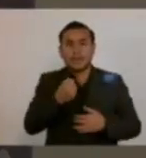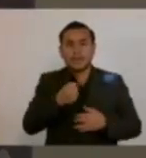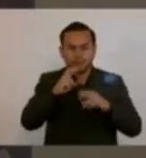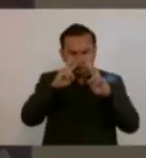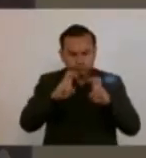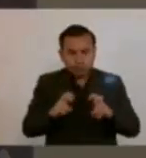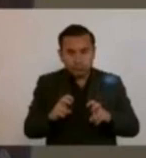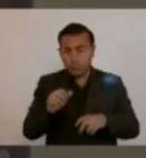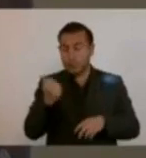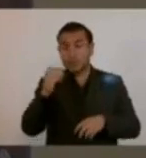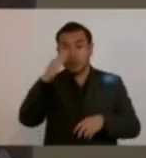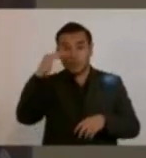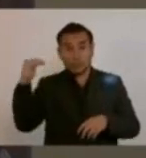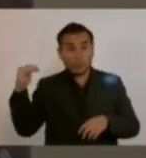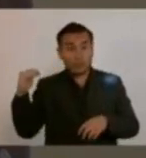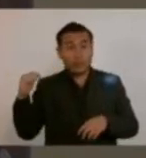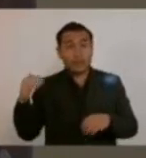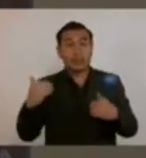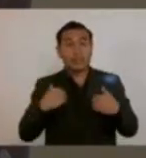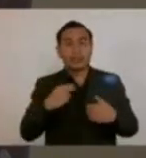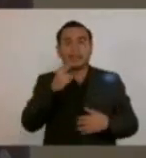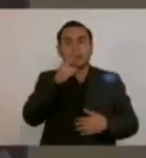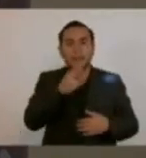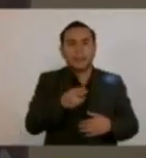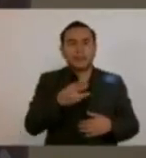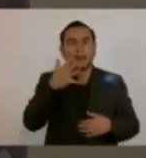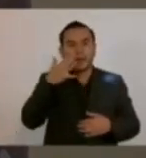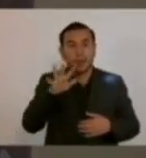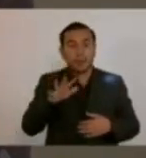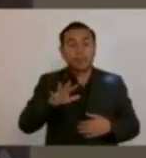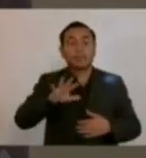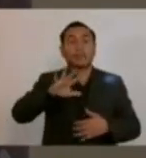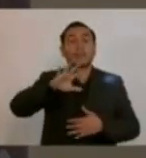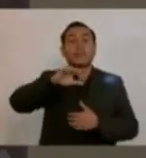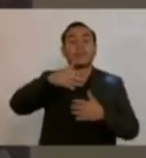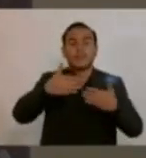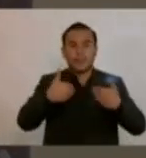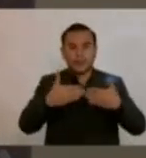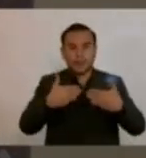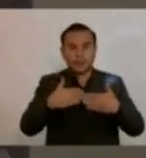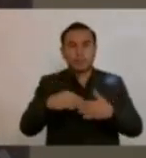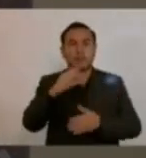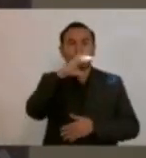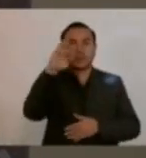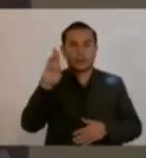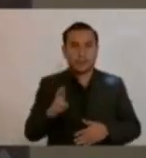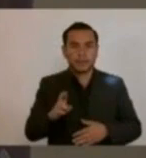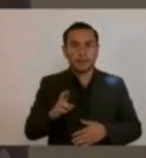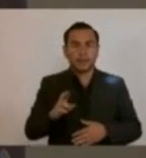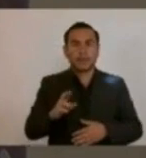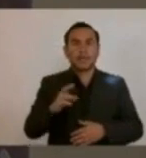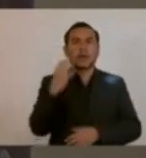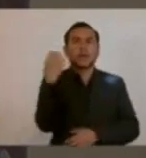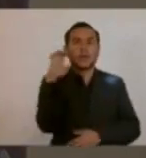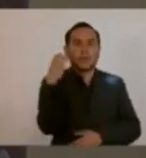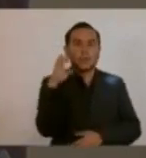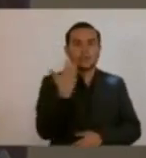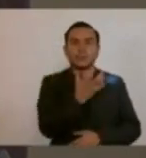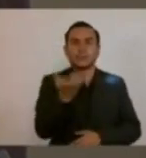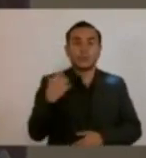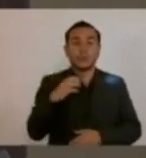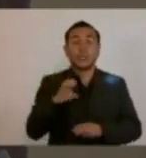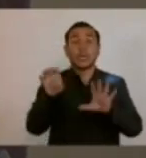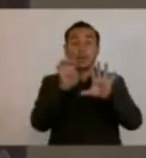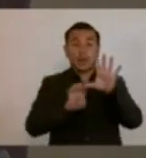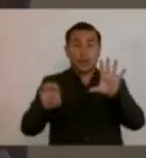como en otros países que también han hecho lo mismo, como Panamá, como Costa Rica, como Colombia, como muchos otros países de Europa, Estados Unidos,